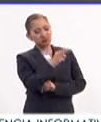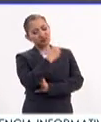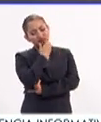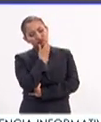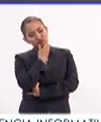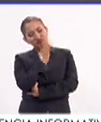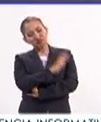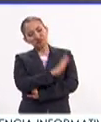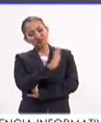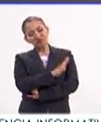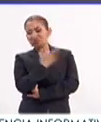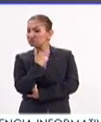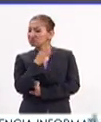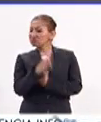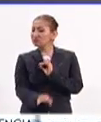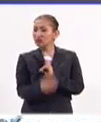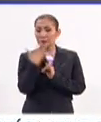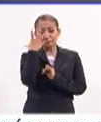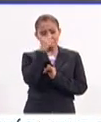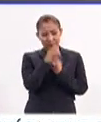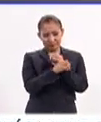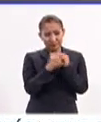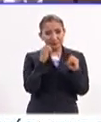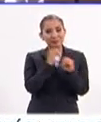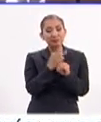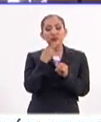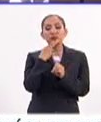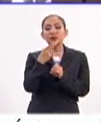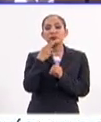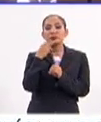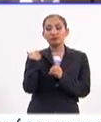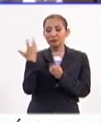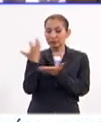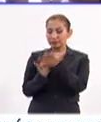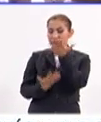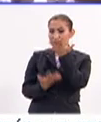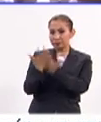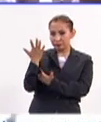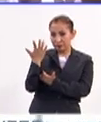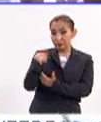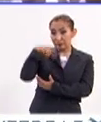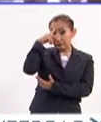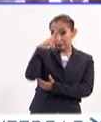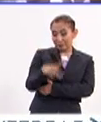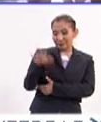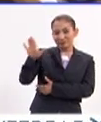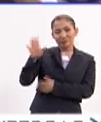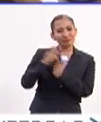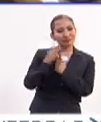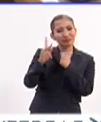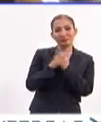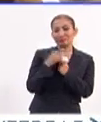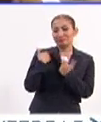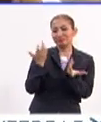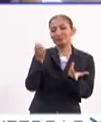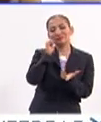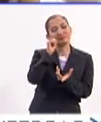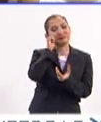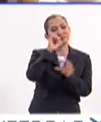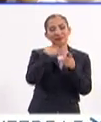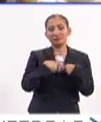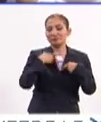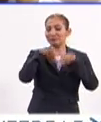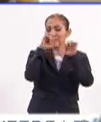vista, pareciera ser su finalidad, bellos objetos utilitarios producidos por las manos. México es un país en el que no hay lugar sin